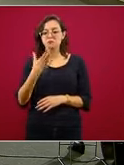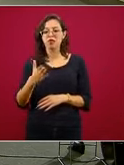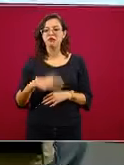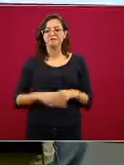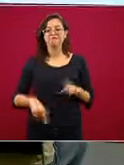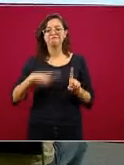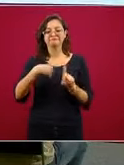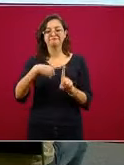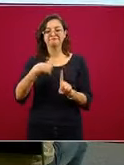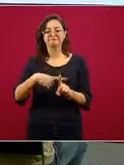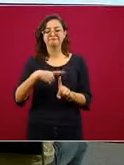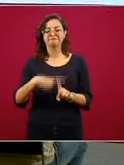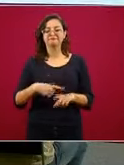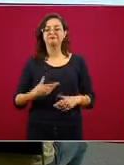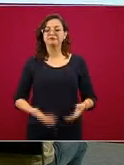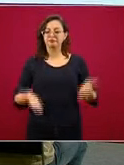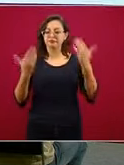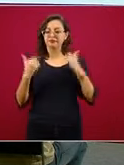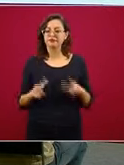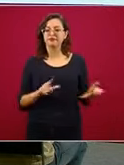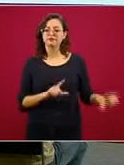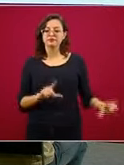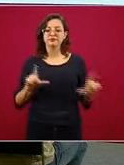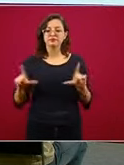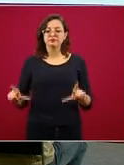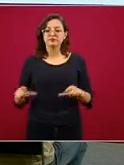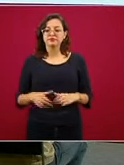alentador. Veamos los siguientes.